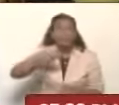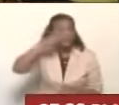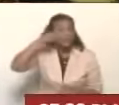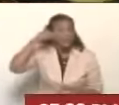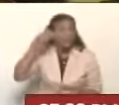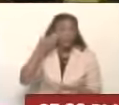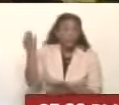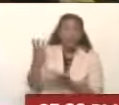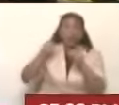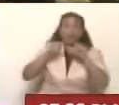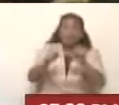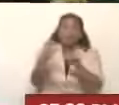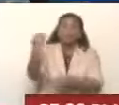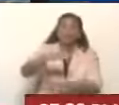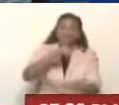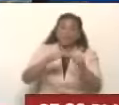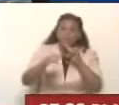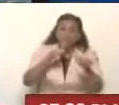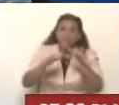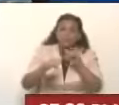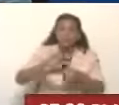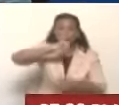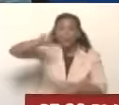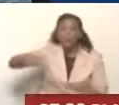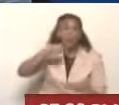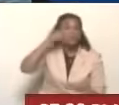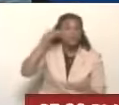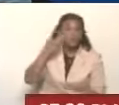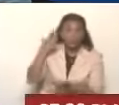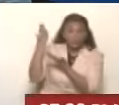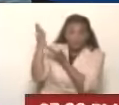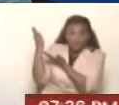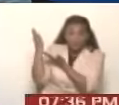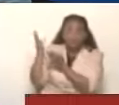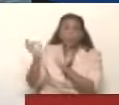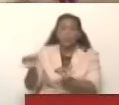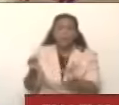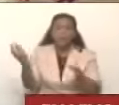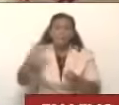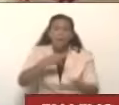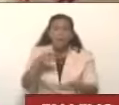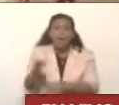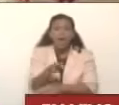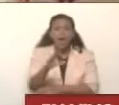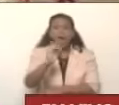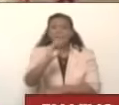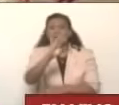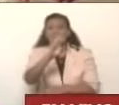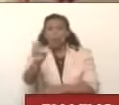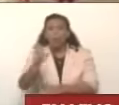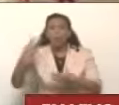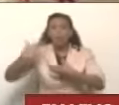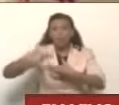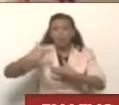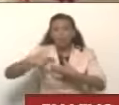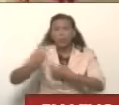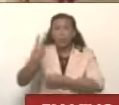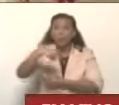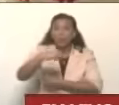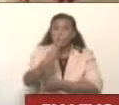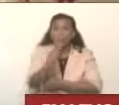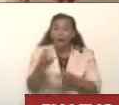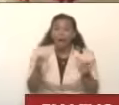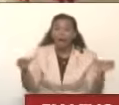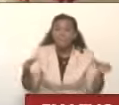de Correo del Orinoco. Dice lo siguiente: pese a sanciones de Estados Unidos, Repsol aumentará producción petrolera con dos nuevos campos en